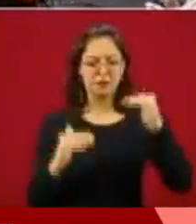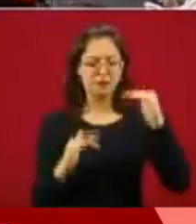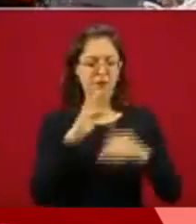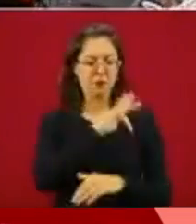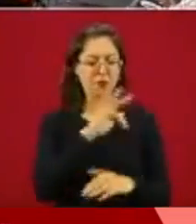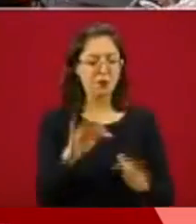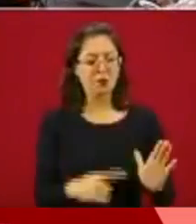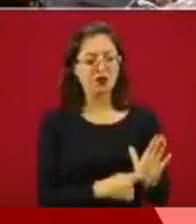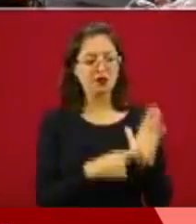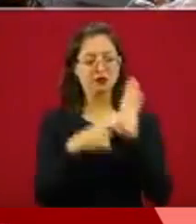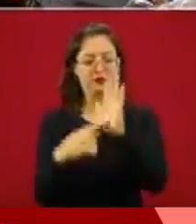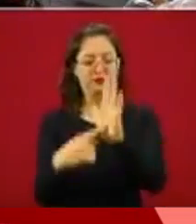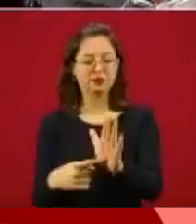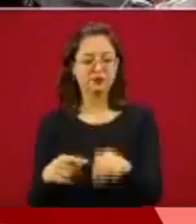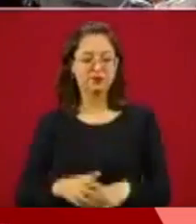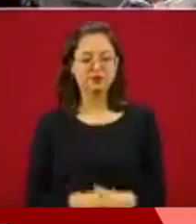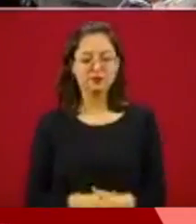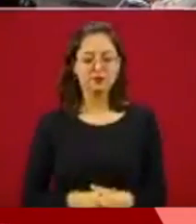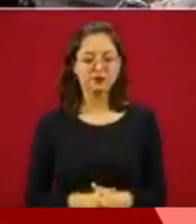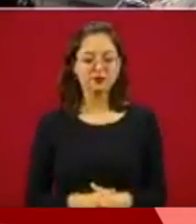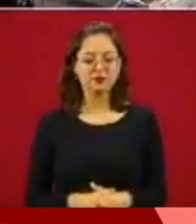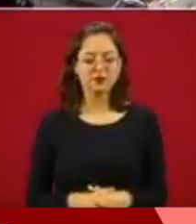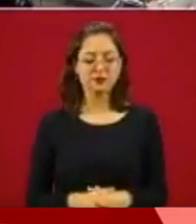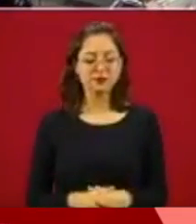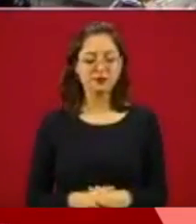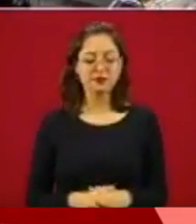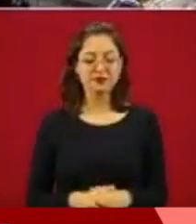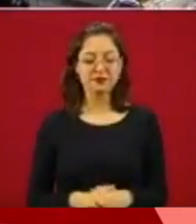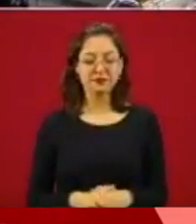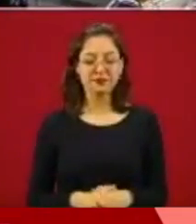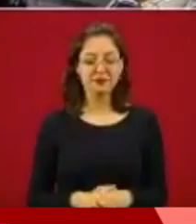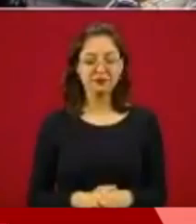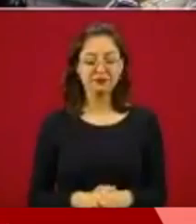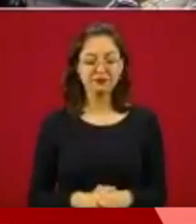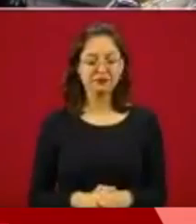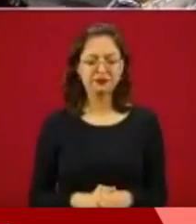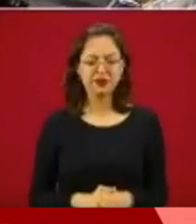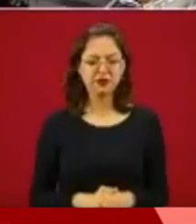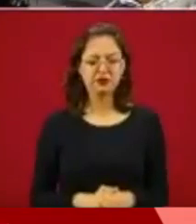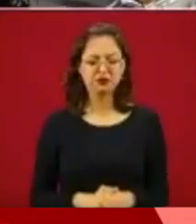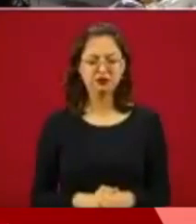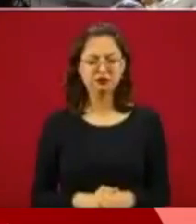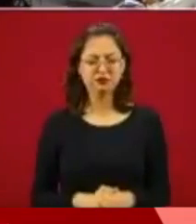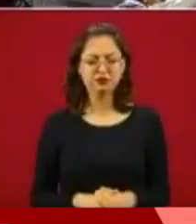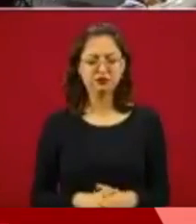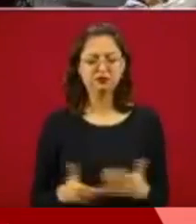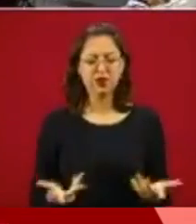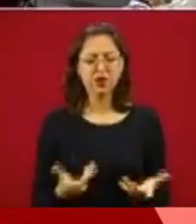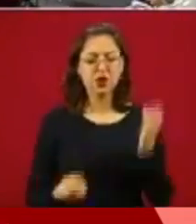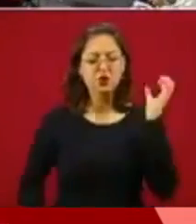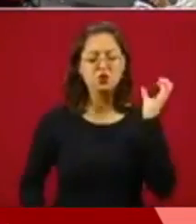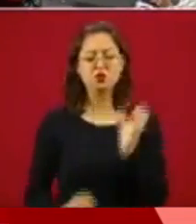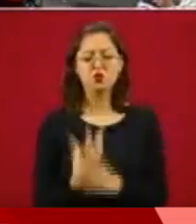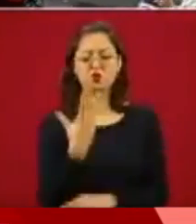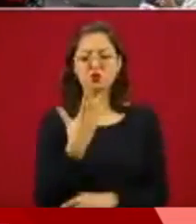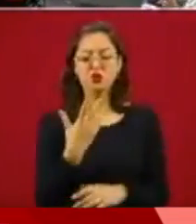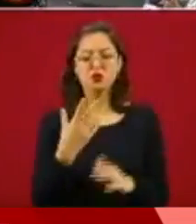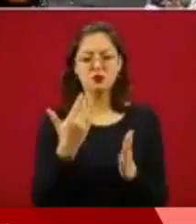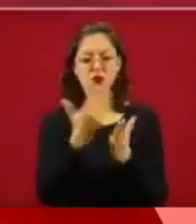ponen, ya demuestra que hay una disminución de casos nuevos,